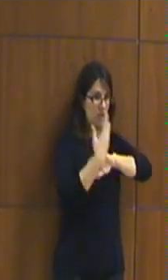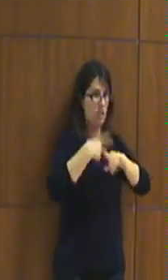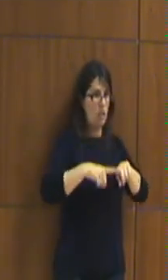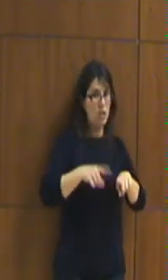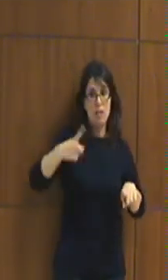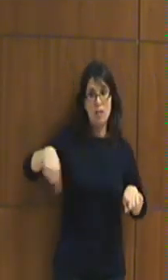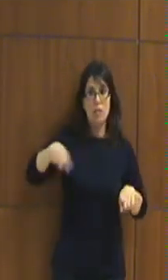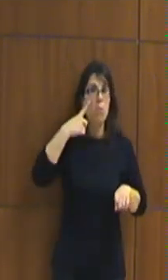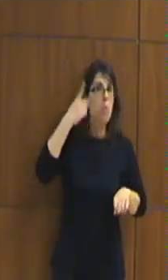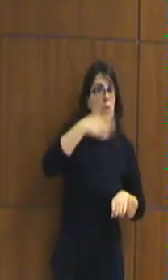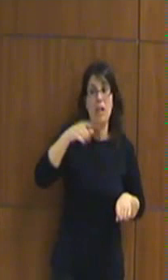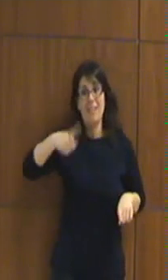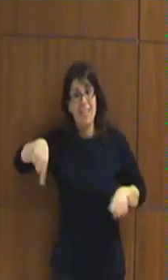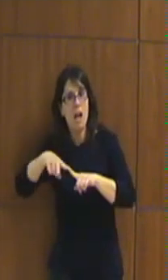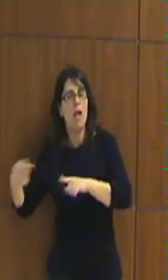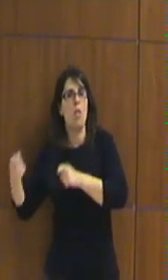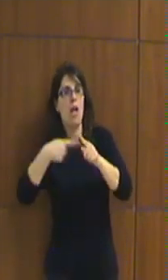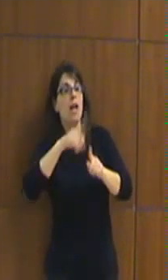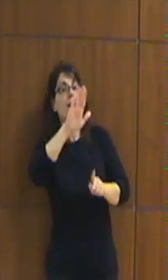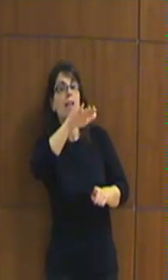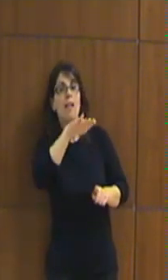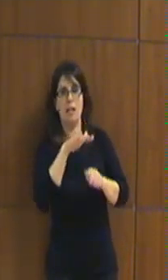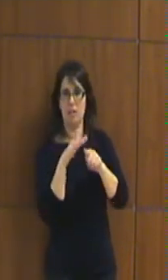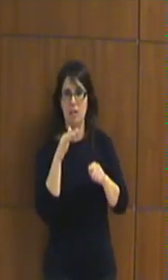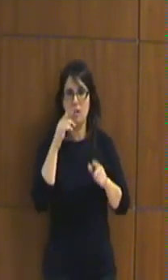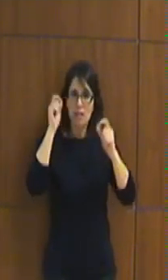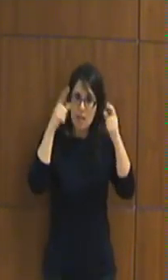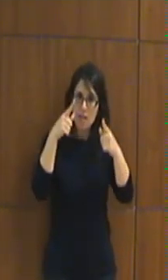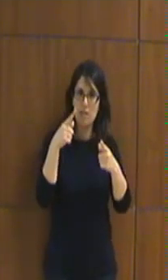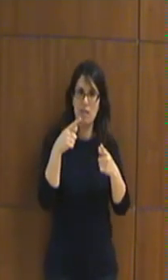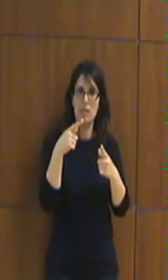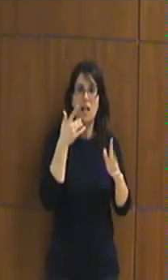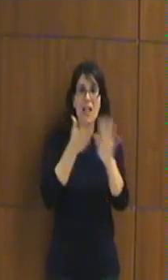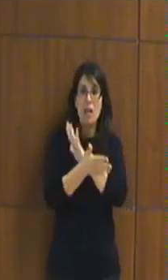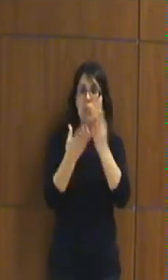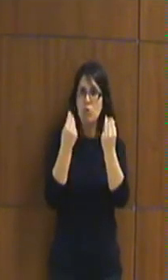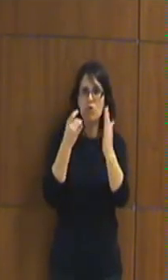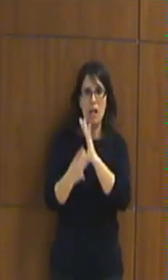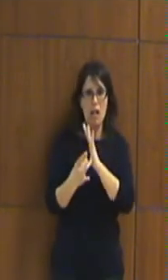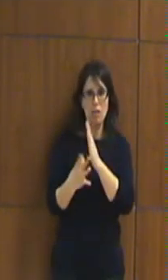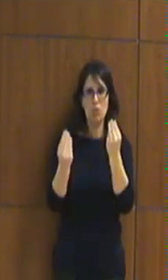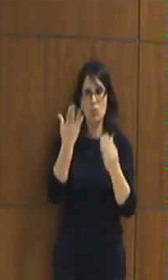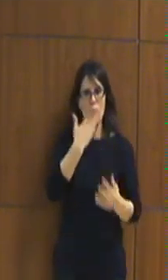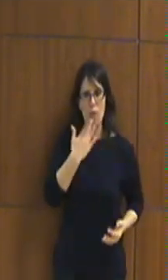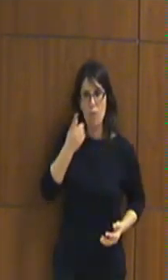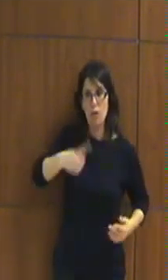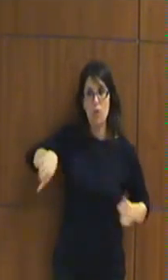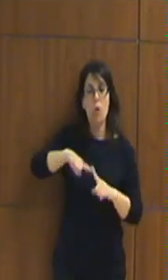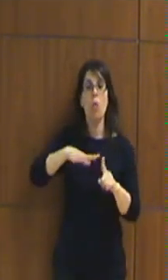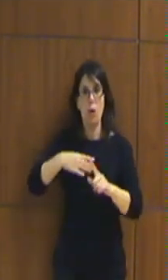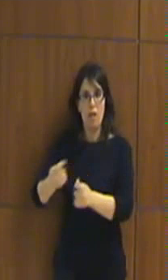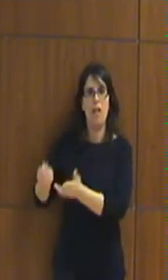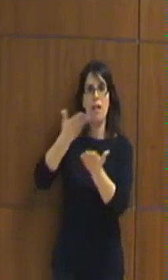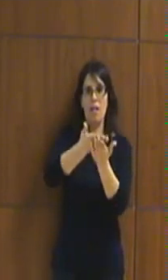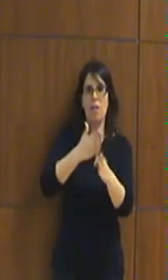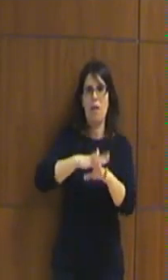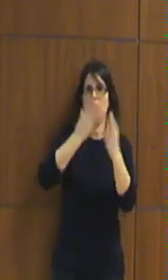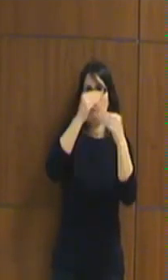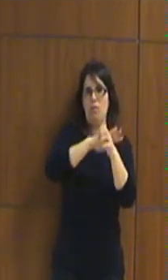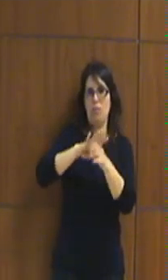esos 600 millones de personas, ¿cuánto talento hay desperdiciado, ¿no? Cuánto talento, cuánto conocimiento que pueden aportar para muchos